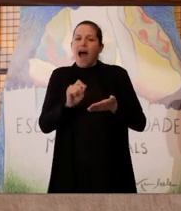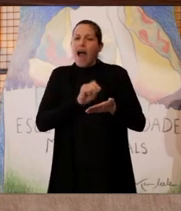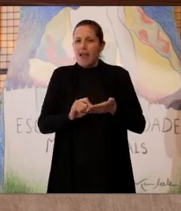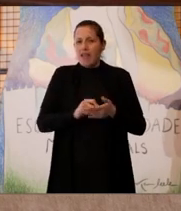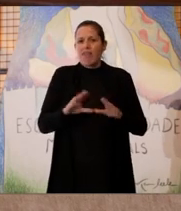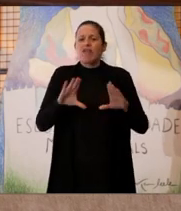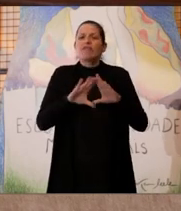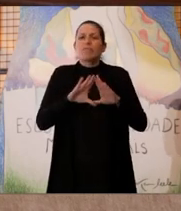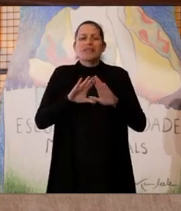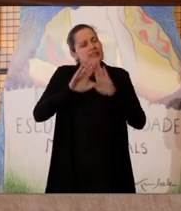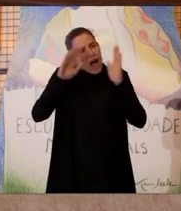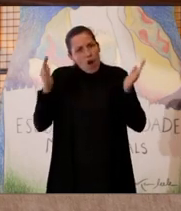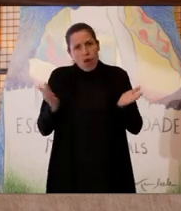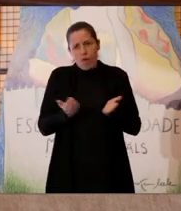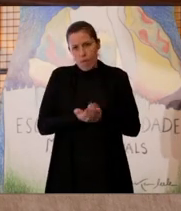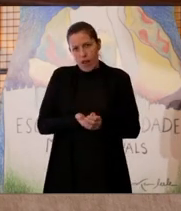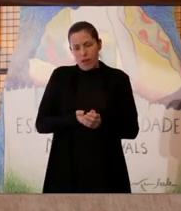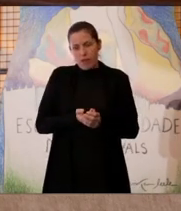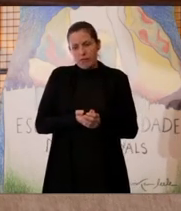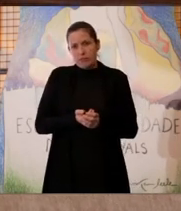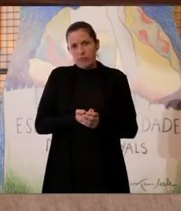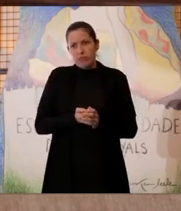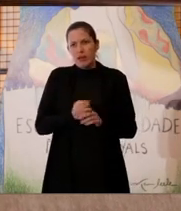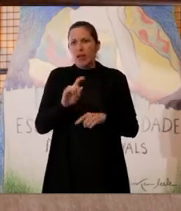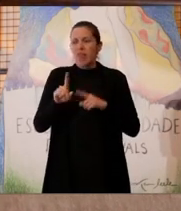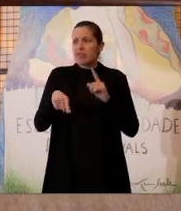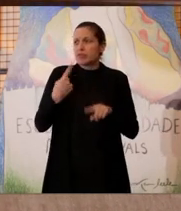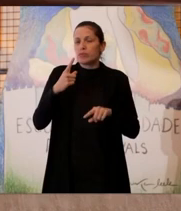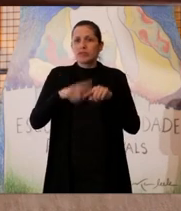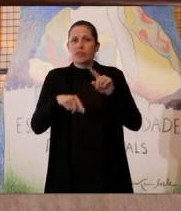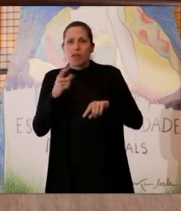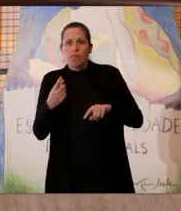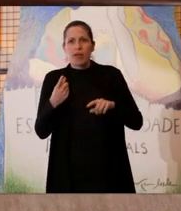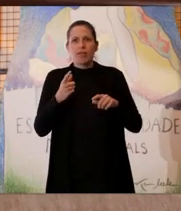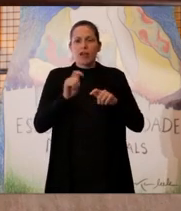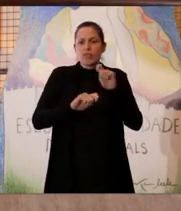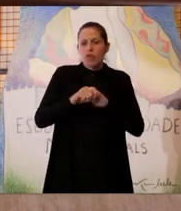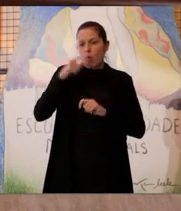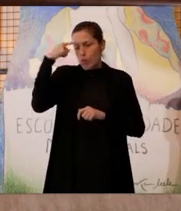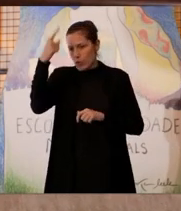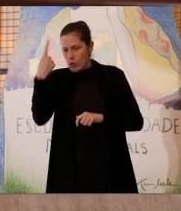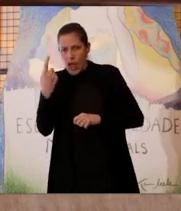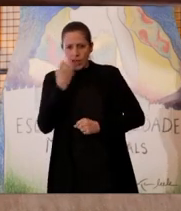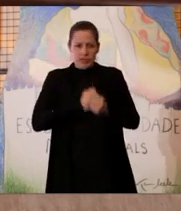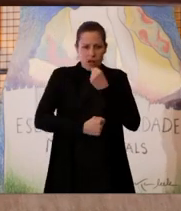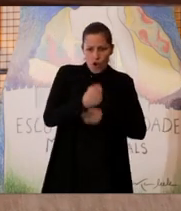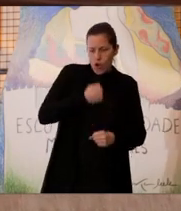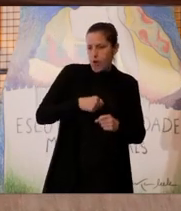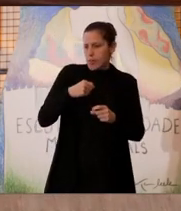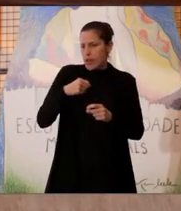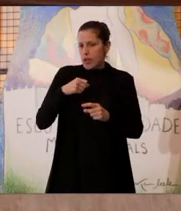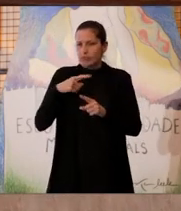distintas en sociedades marcadas por no por cuestiones culturales políticas económicas del tipo que sean pero